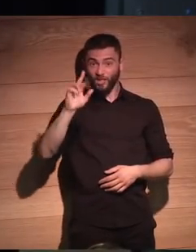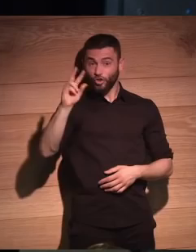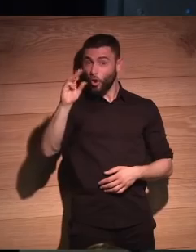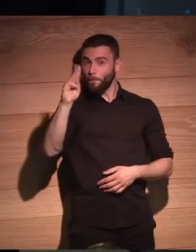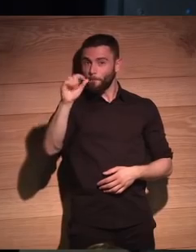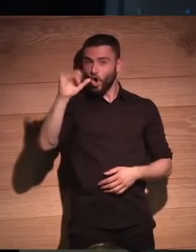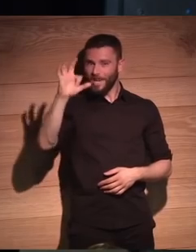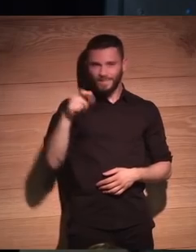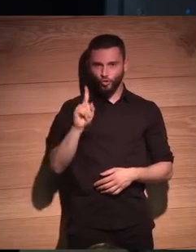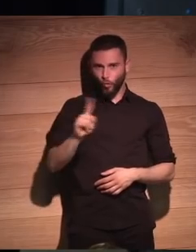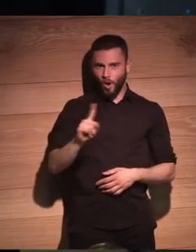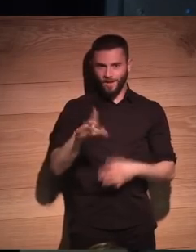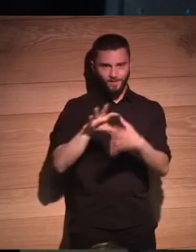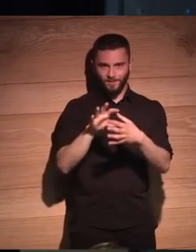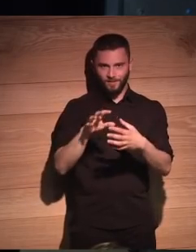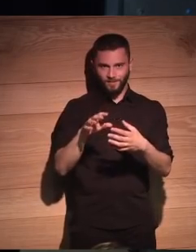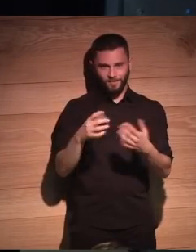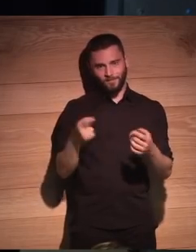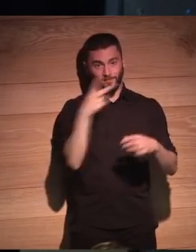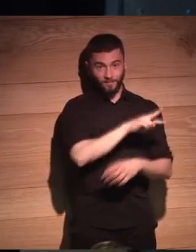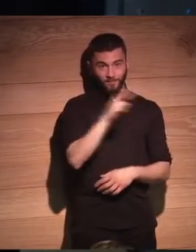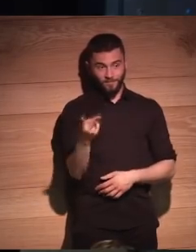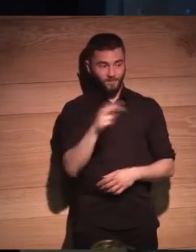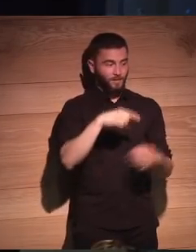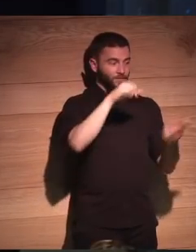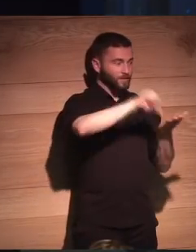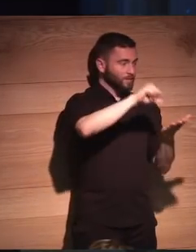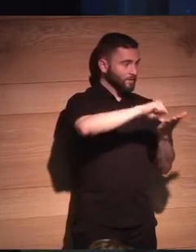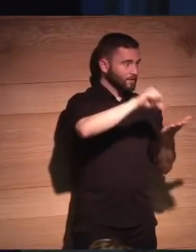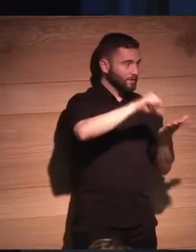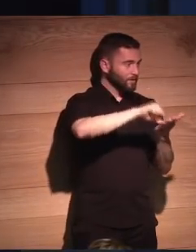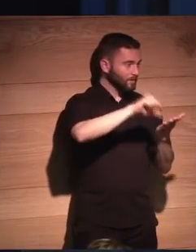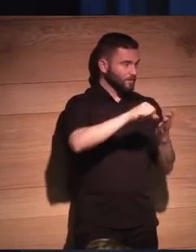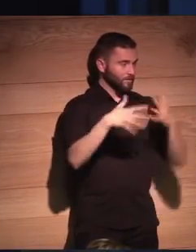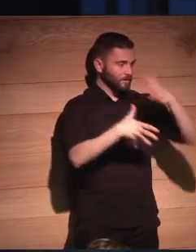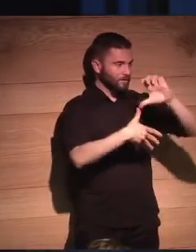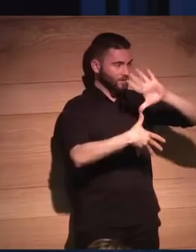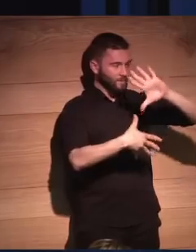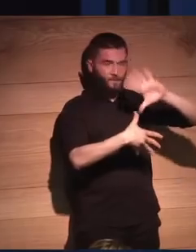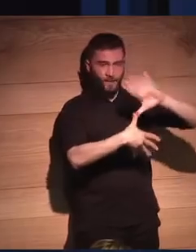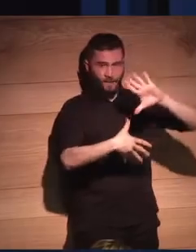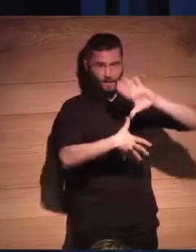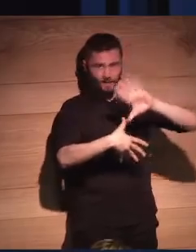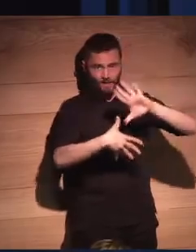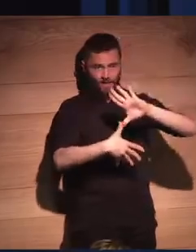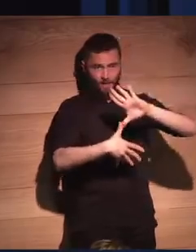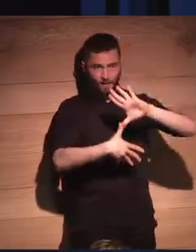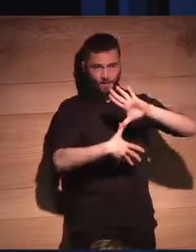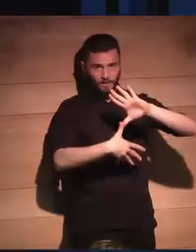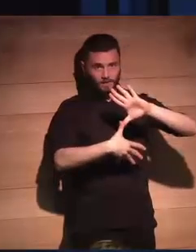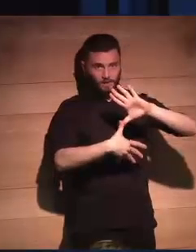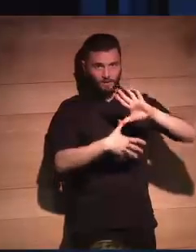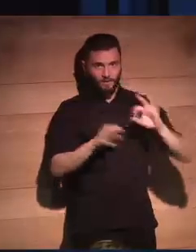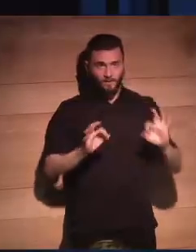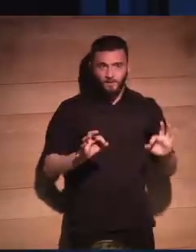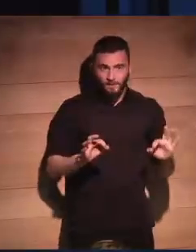Gotham es un modelo de gran ciudad americana, ¿no? Que el referente puede ser Chicago, Nueva York, lo que queráis. Pero Sí, también Gotham son el, más pero Chicago, también yo son creo. el